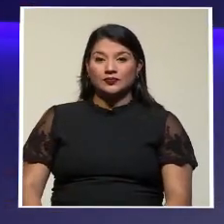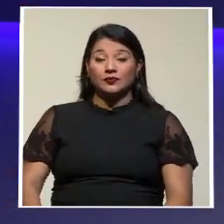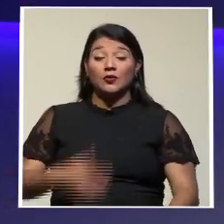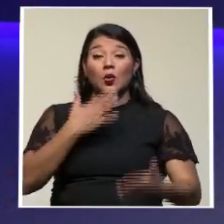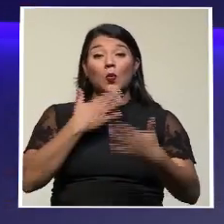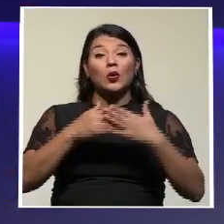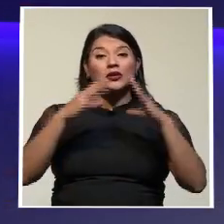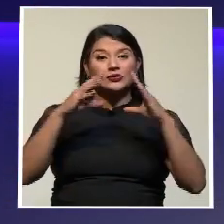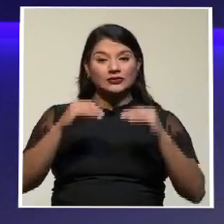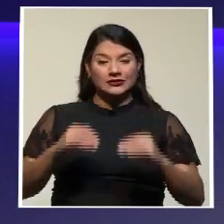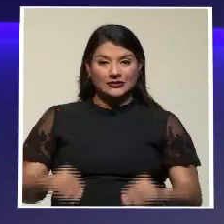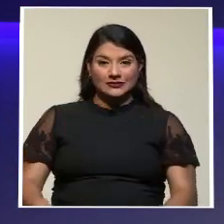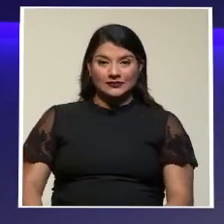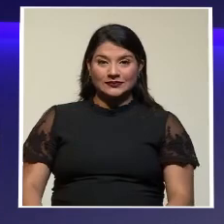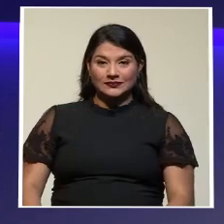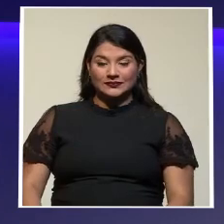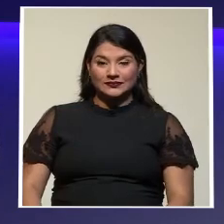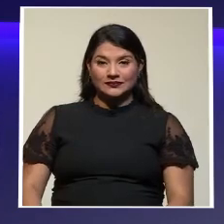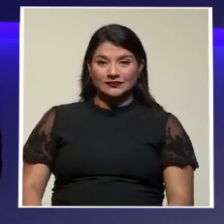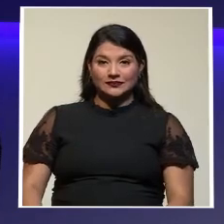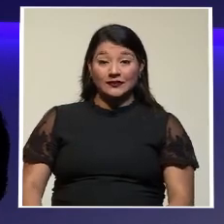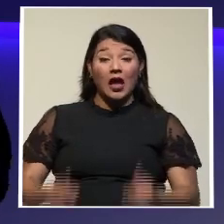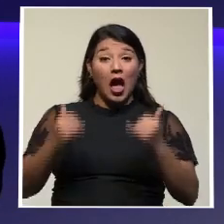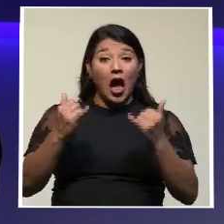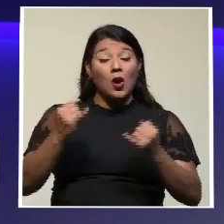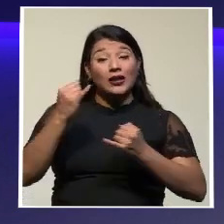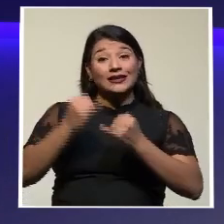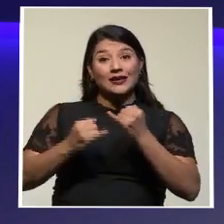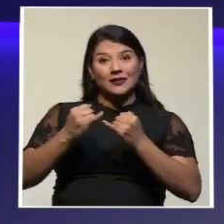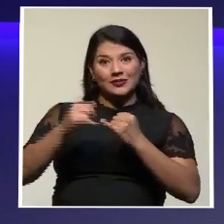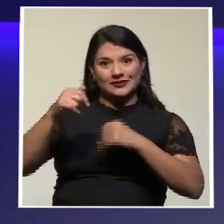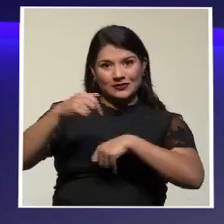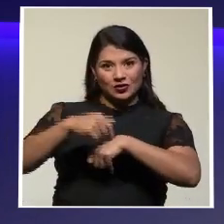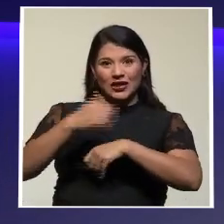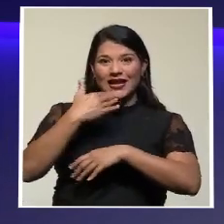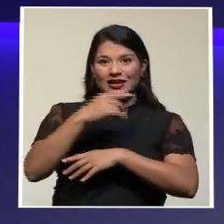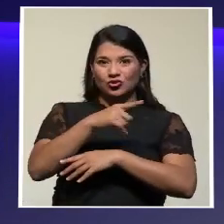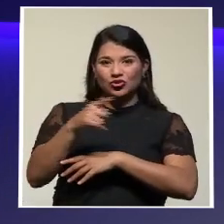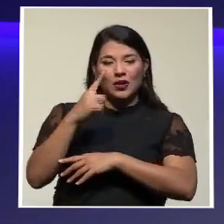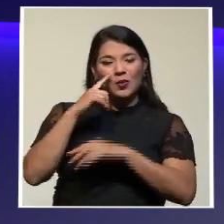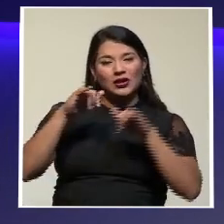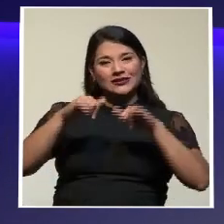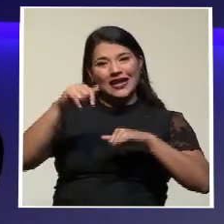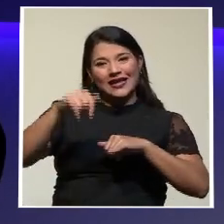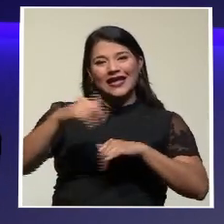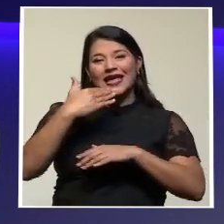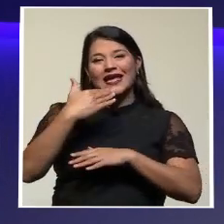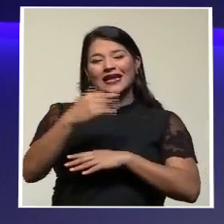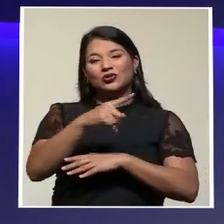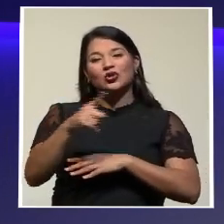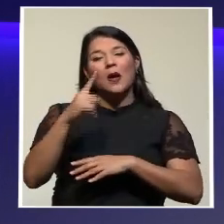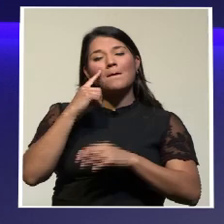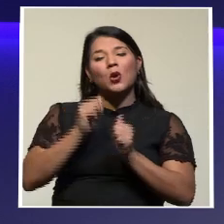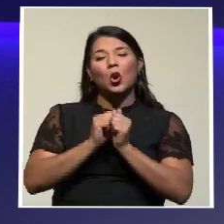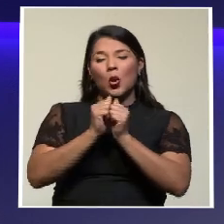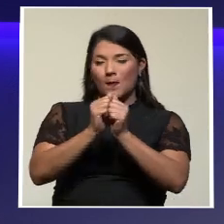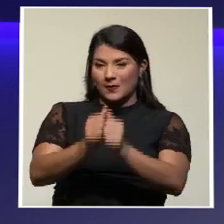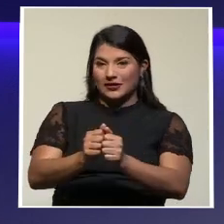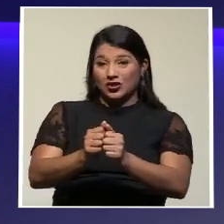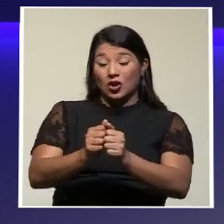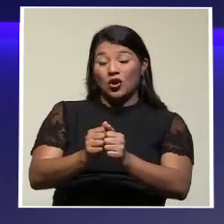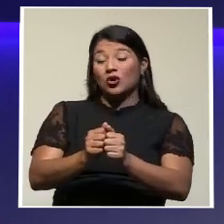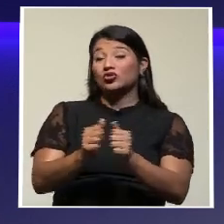Buenas noches. Nos despedimos en este momento. Gracias por estar ahí, gracias por acompañarnos en estas